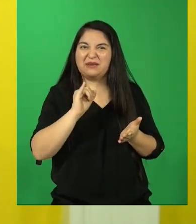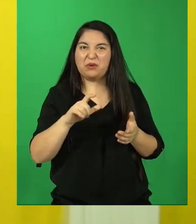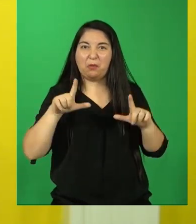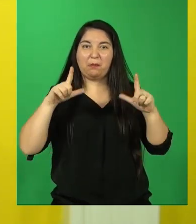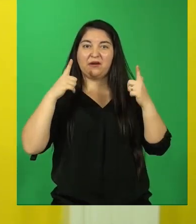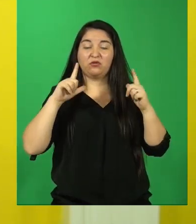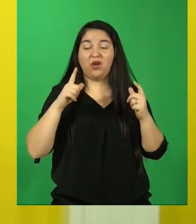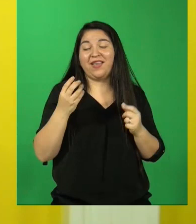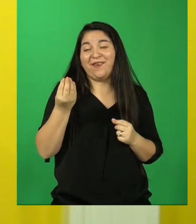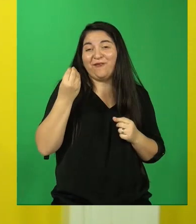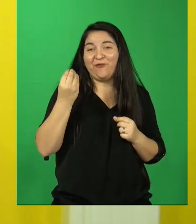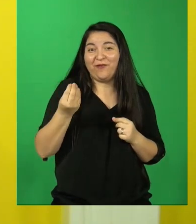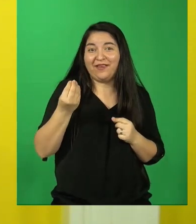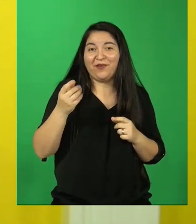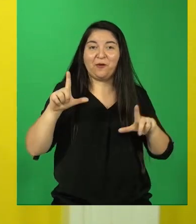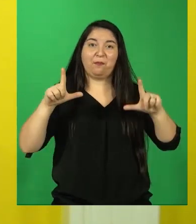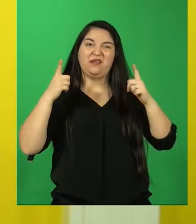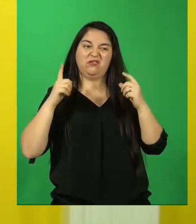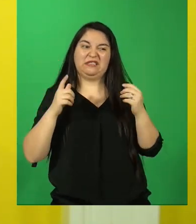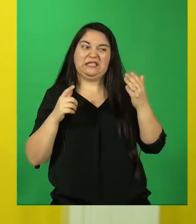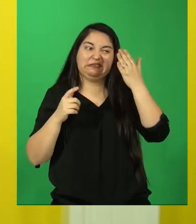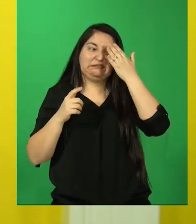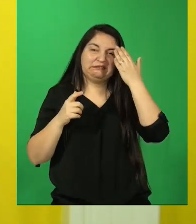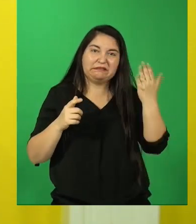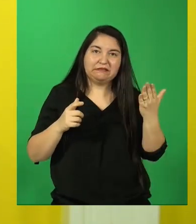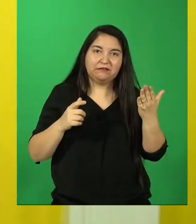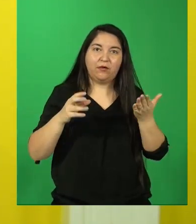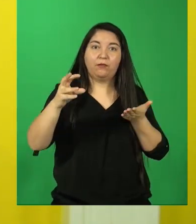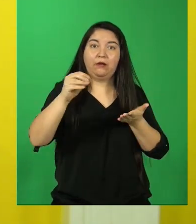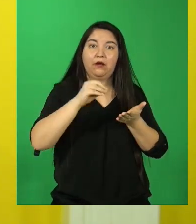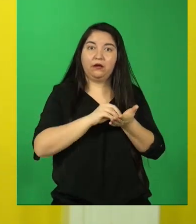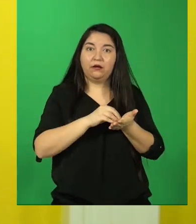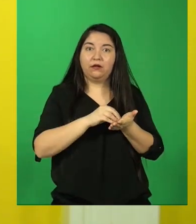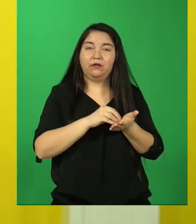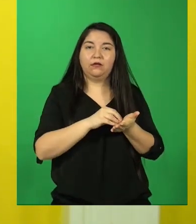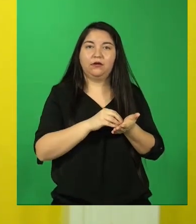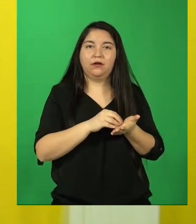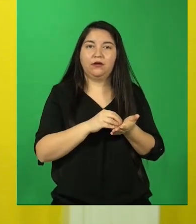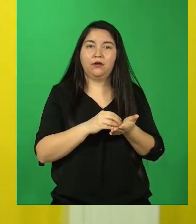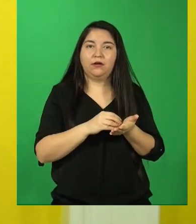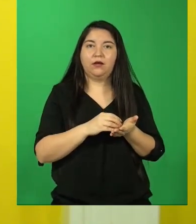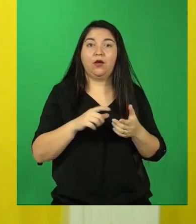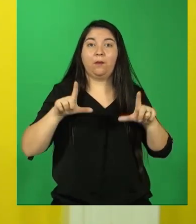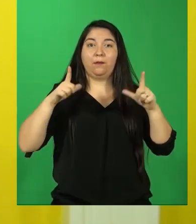personaje que es bueno y otro que no. Que esos personajes tienen